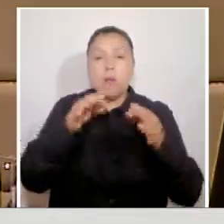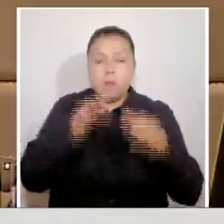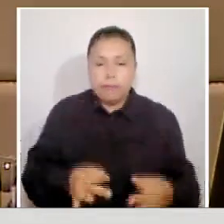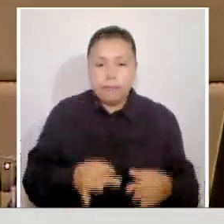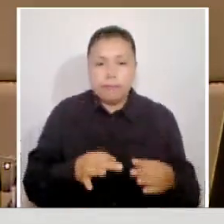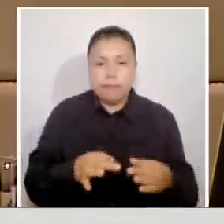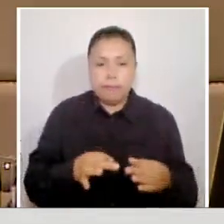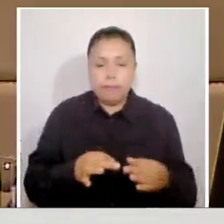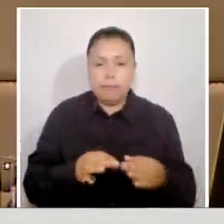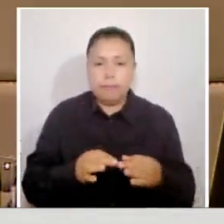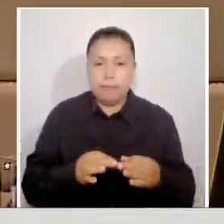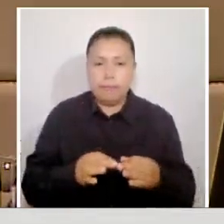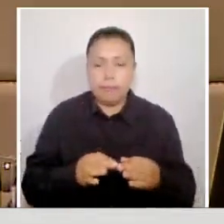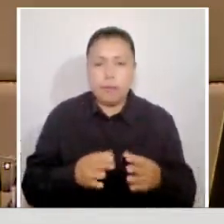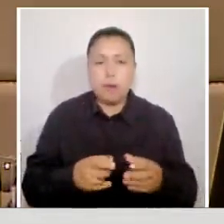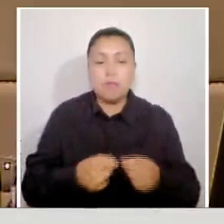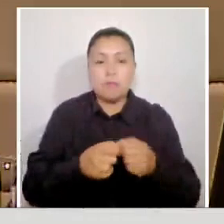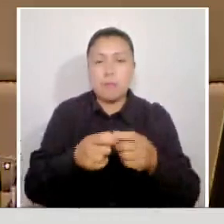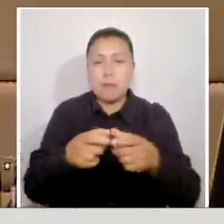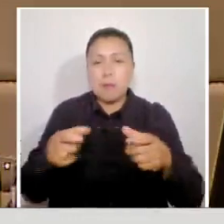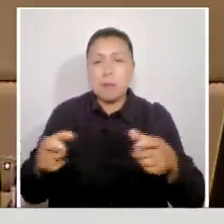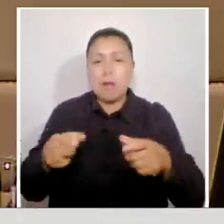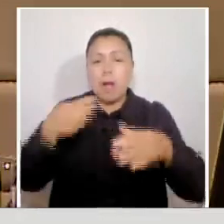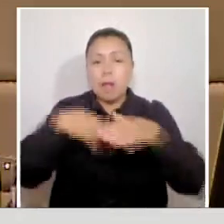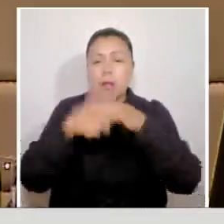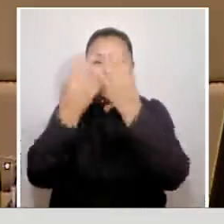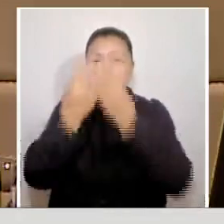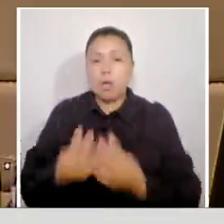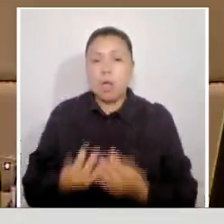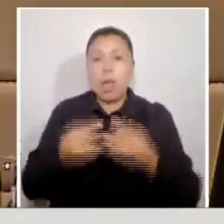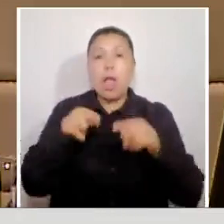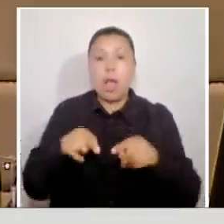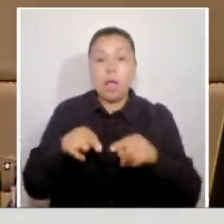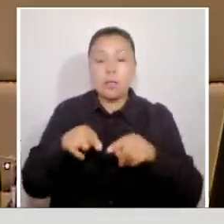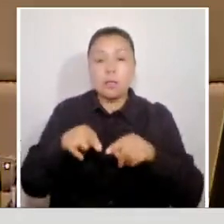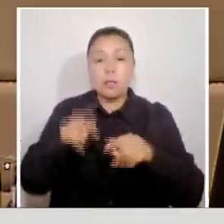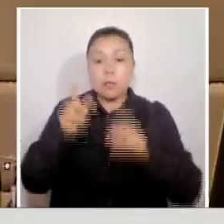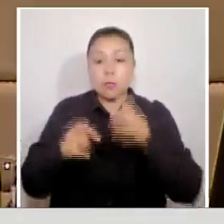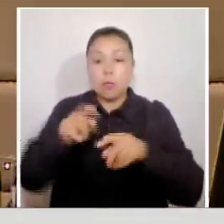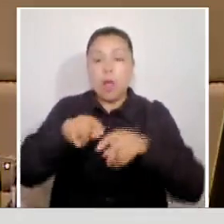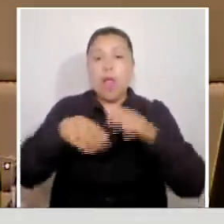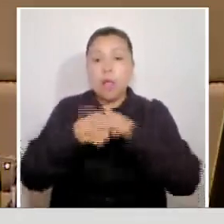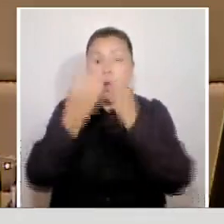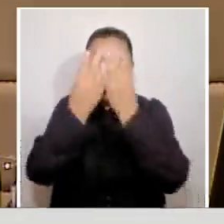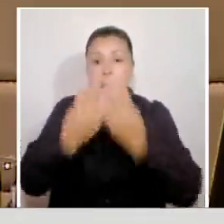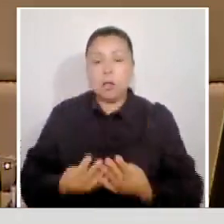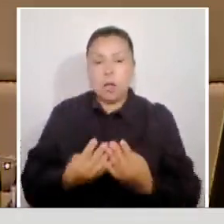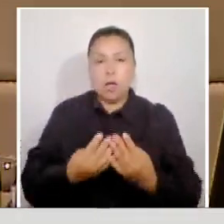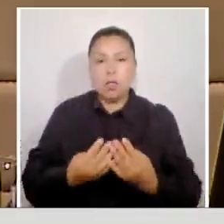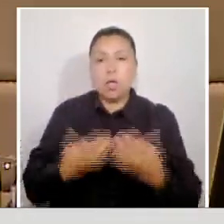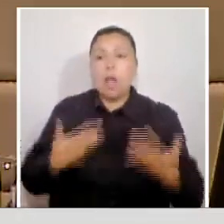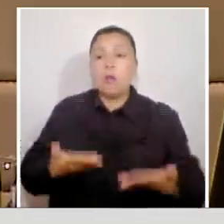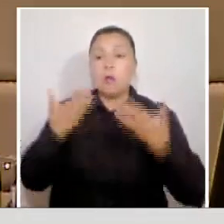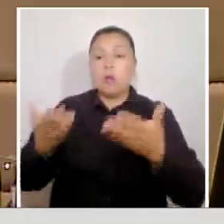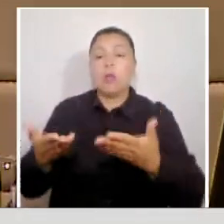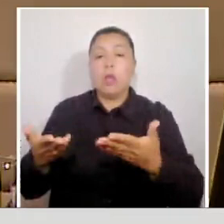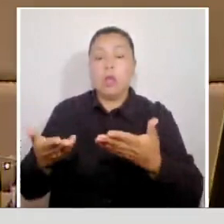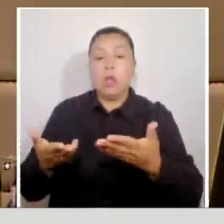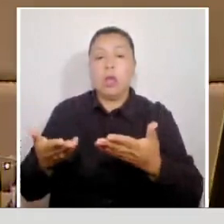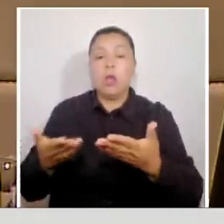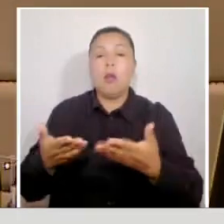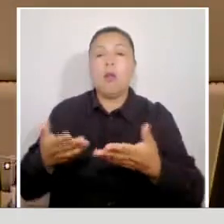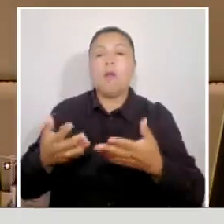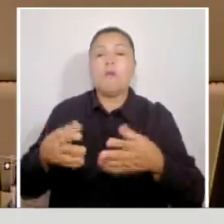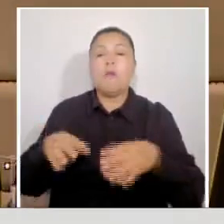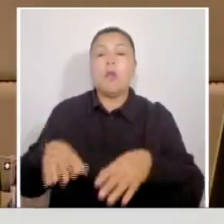creciente población penal esta población recibe garantía disfrazadas de Derechos Humanos que en